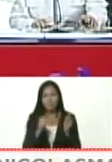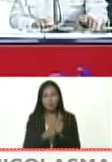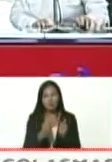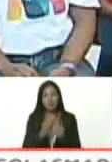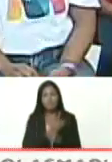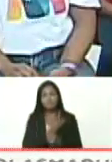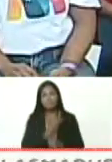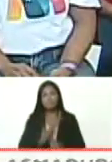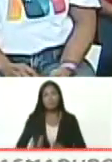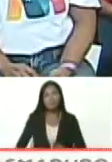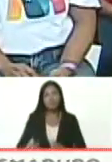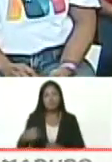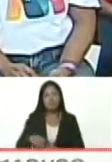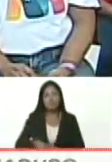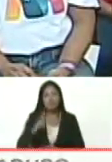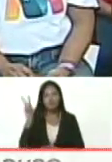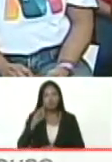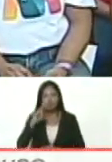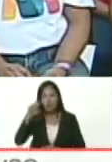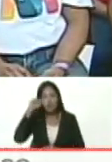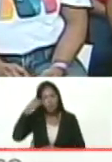de la República. Ustedes se acuerdan, ¿verdad?